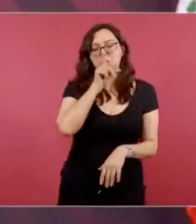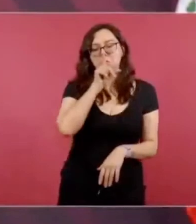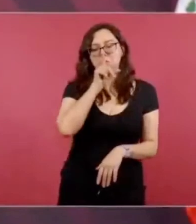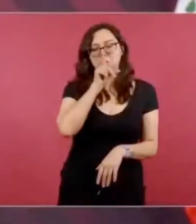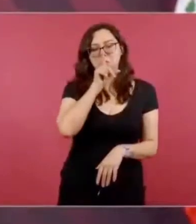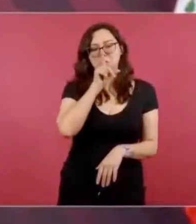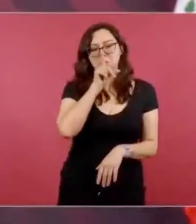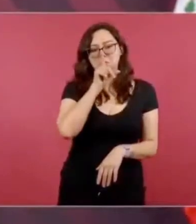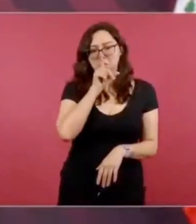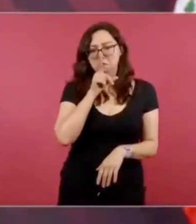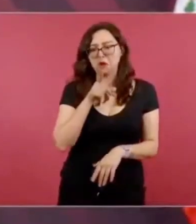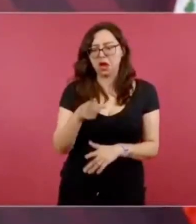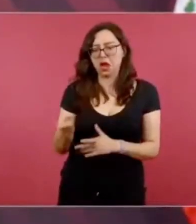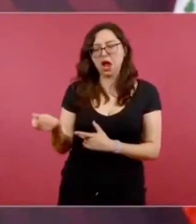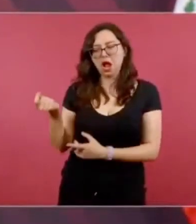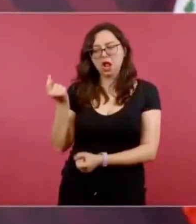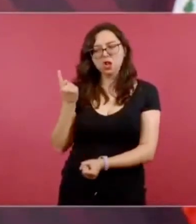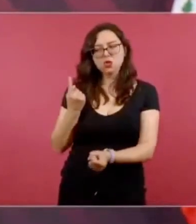de la regla,